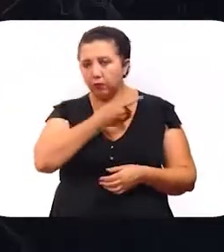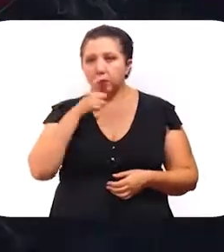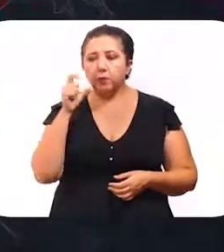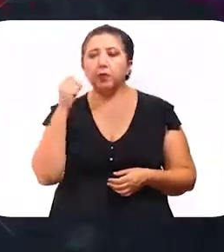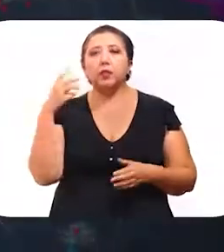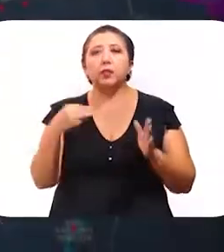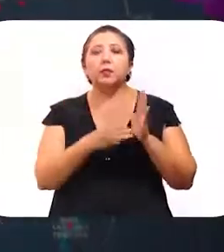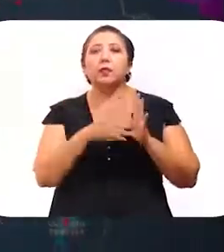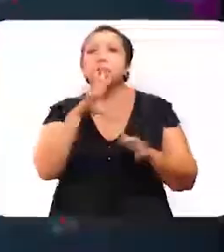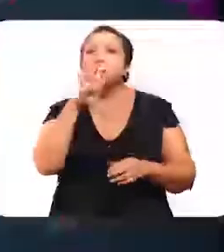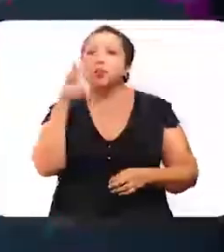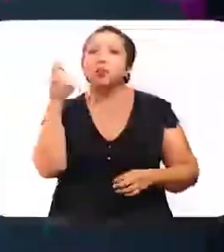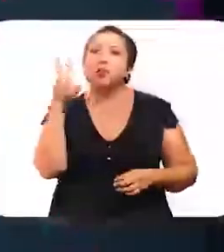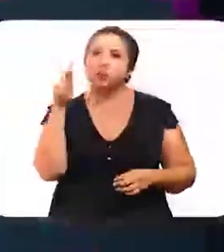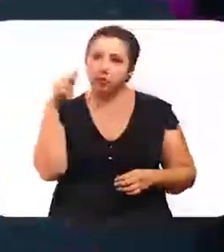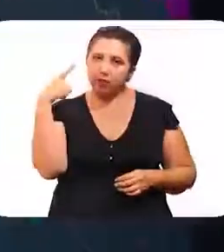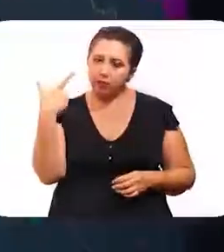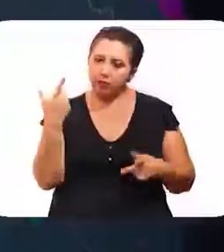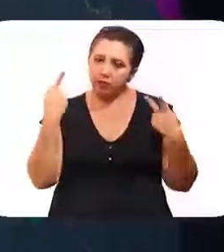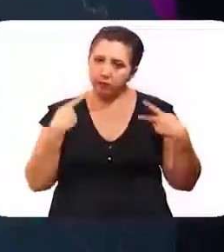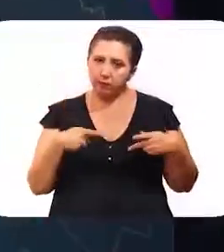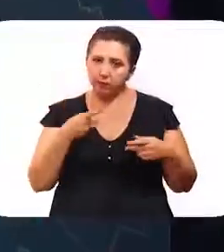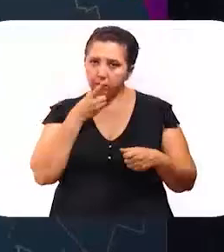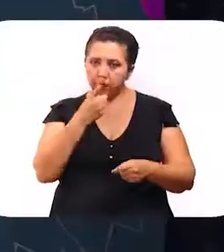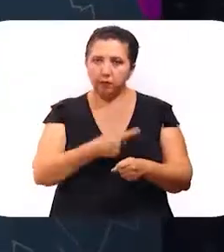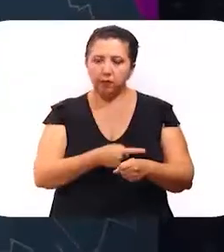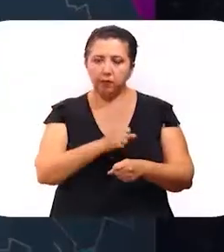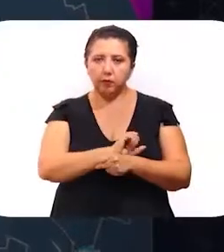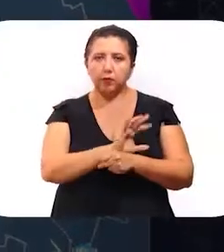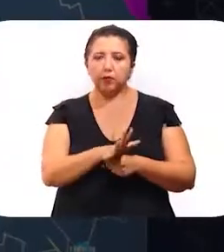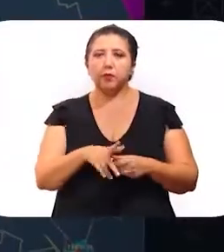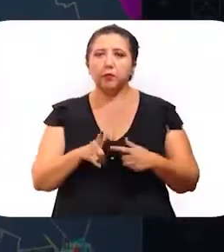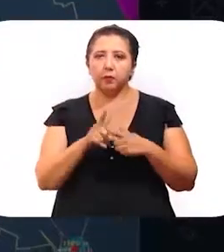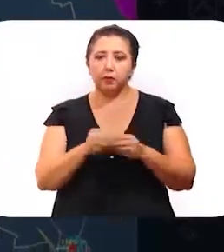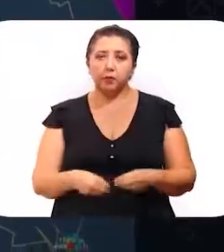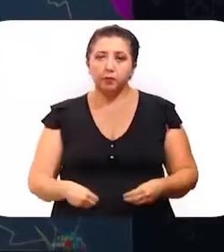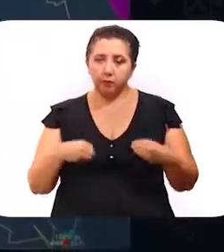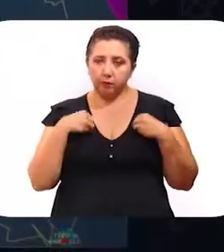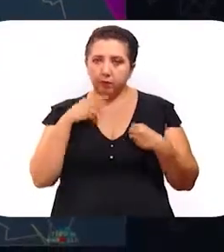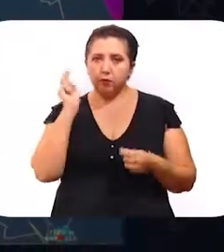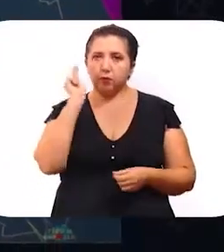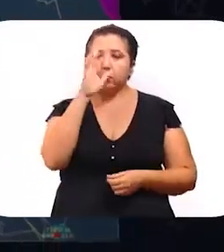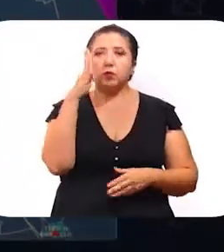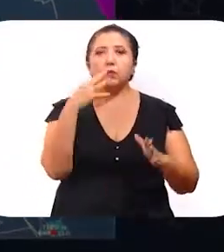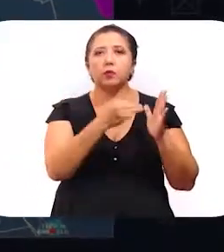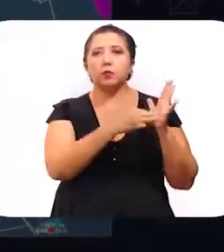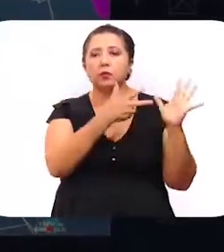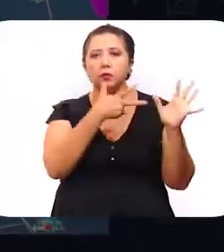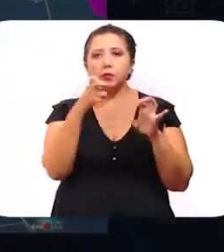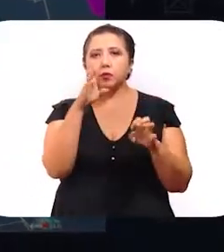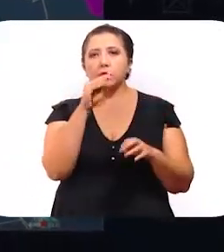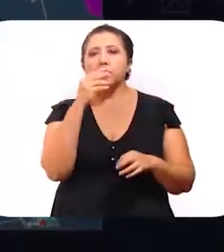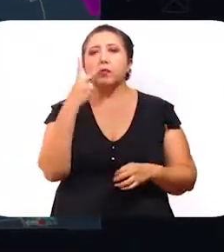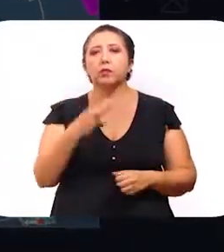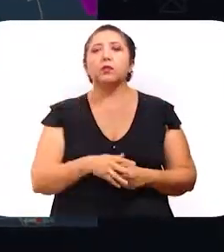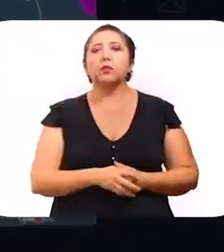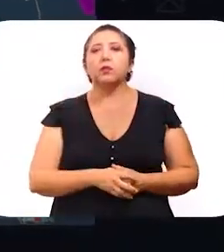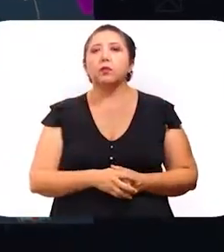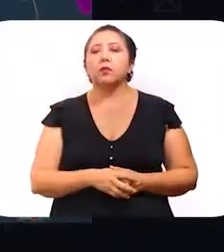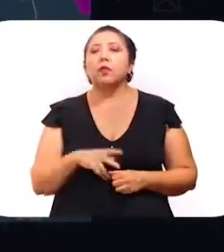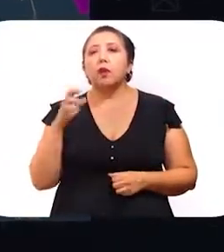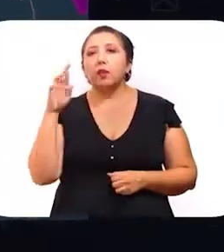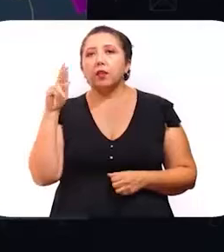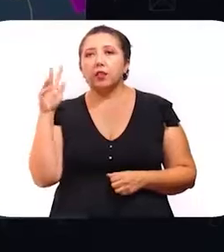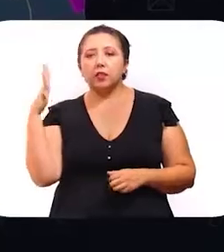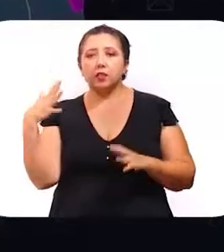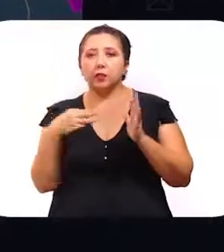diagnosticado 20,587 personas contagiadas de coronavirus, que viven en la zona norte 5,892, en la